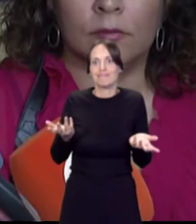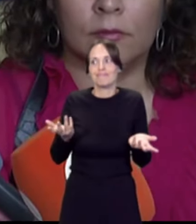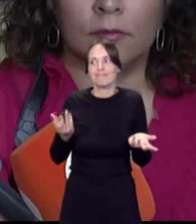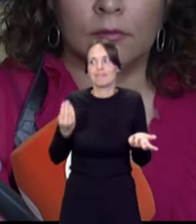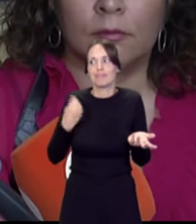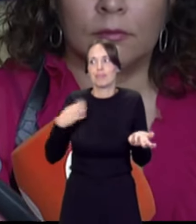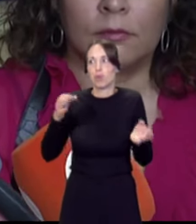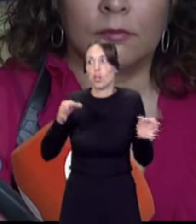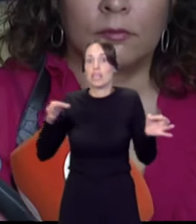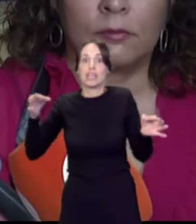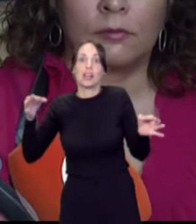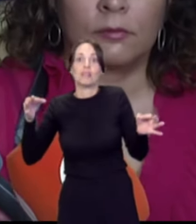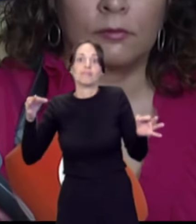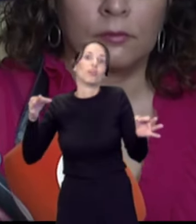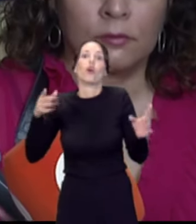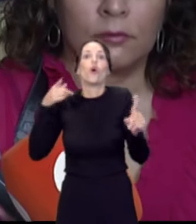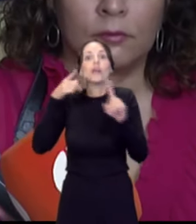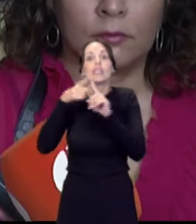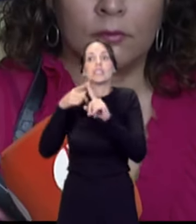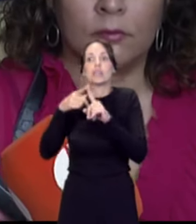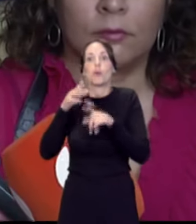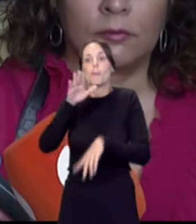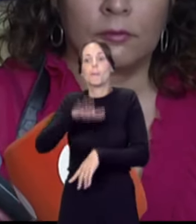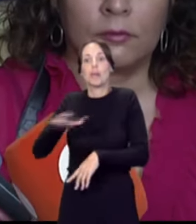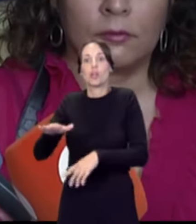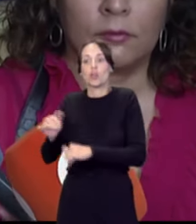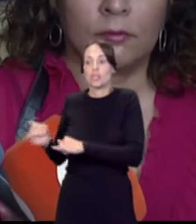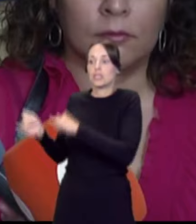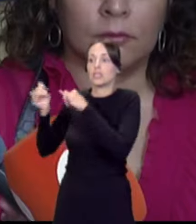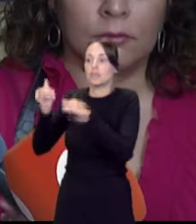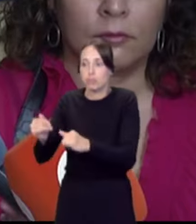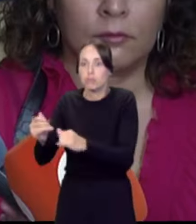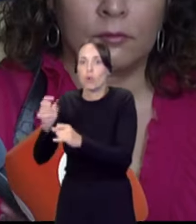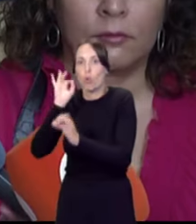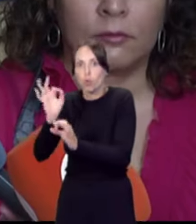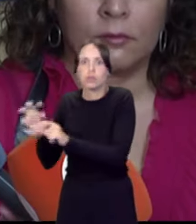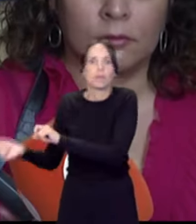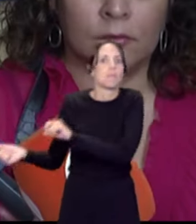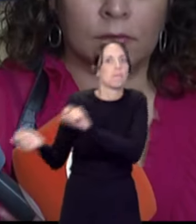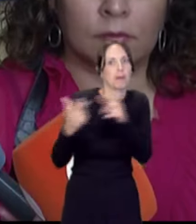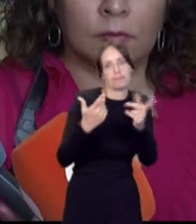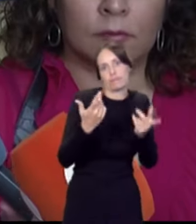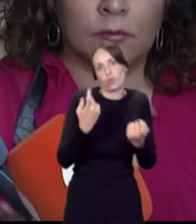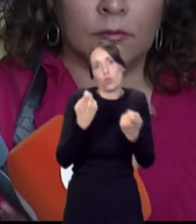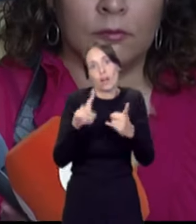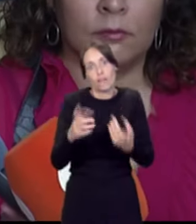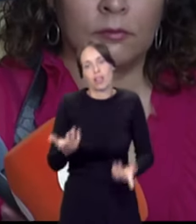en esas islas para no tener que estar trasladando a los menores nada más llegar a tierra.